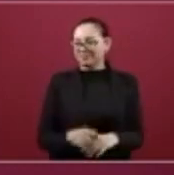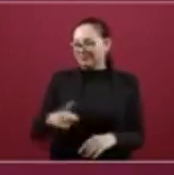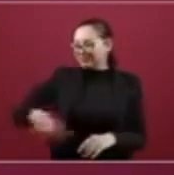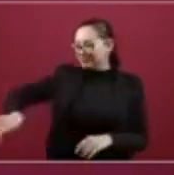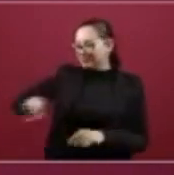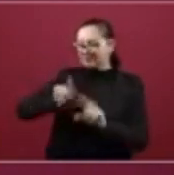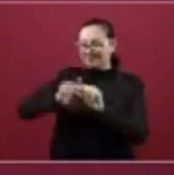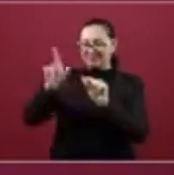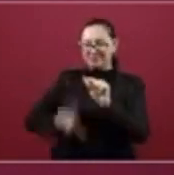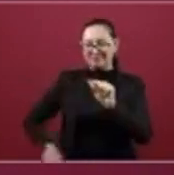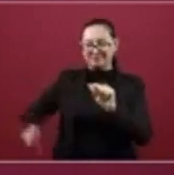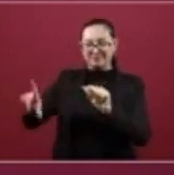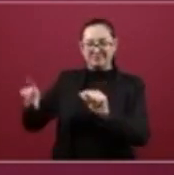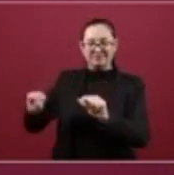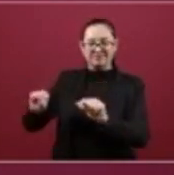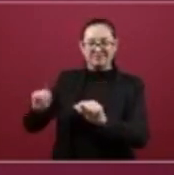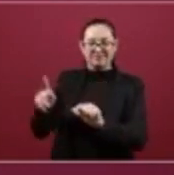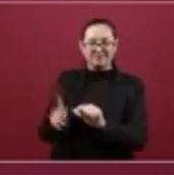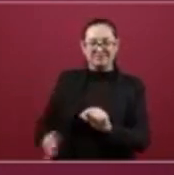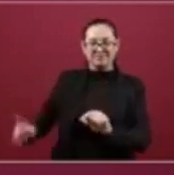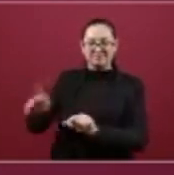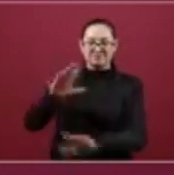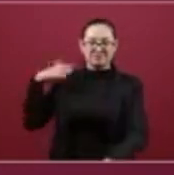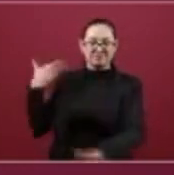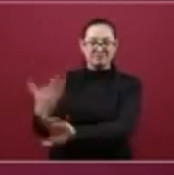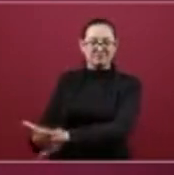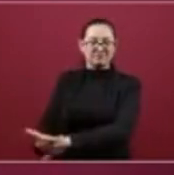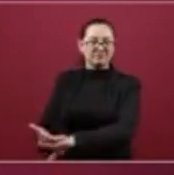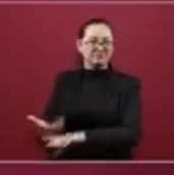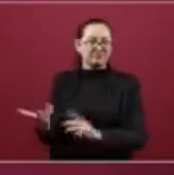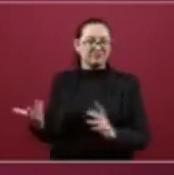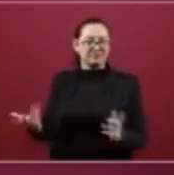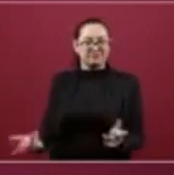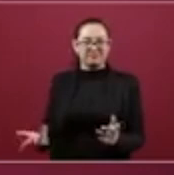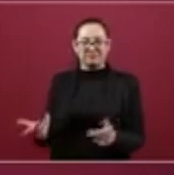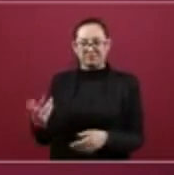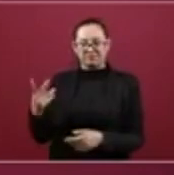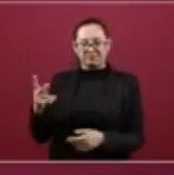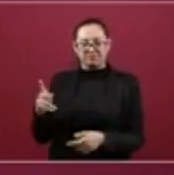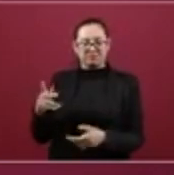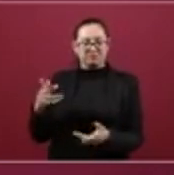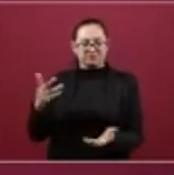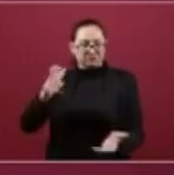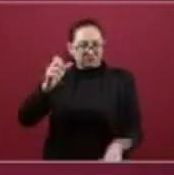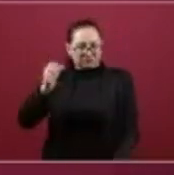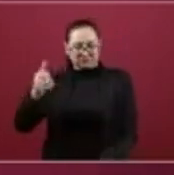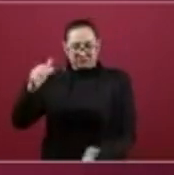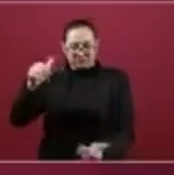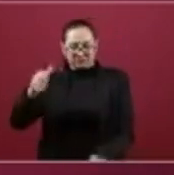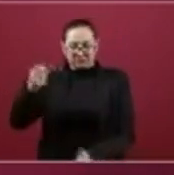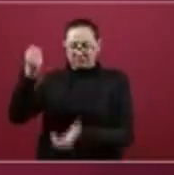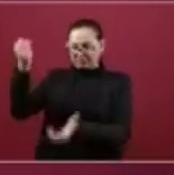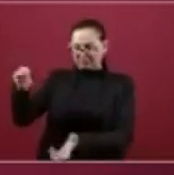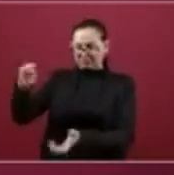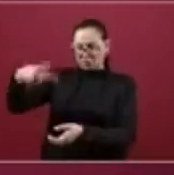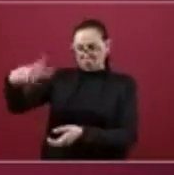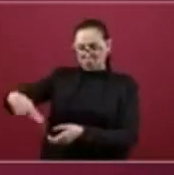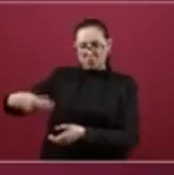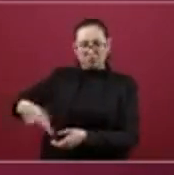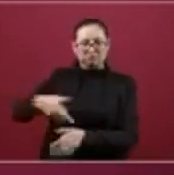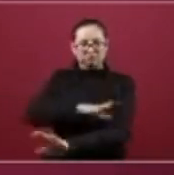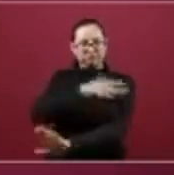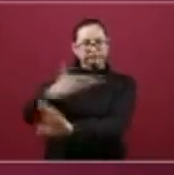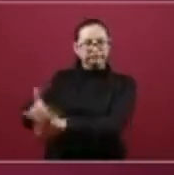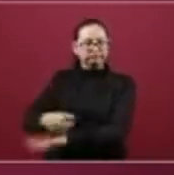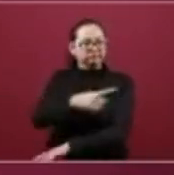dañinos para el interés general, para la hacienda pública, para la nación.